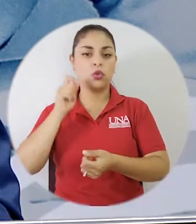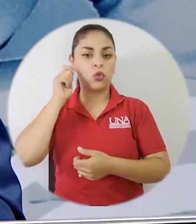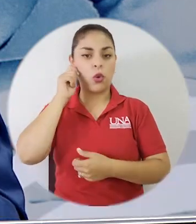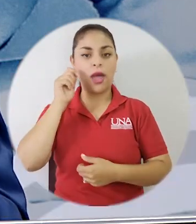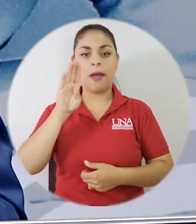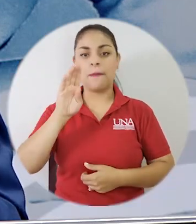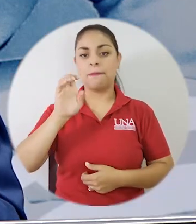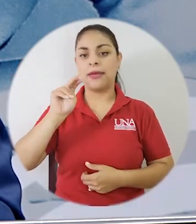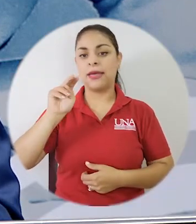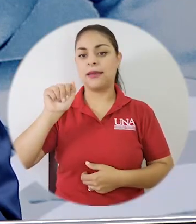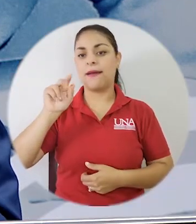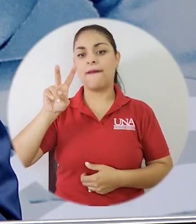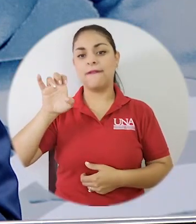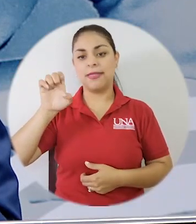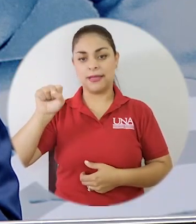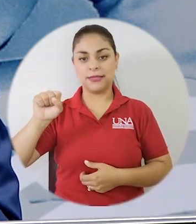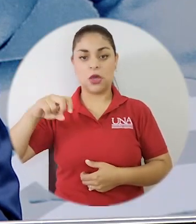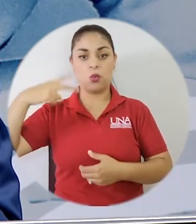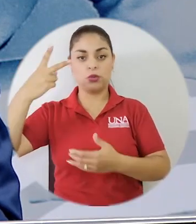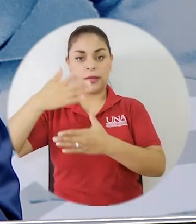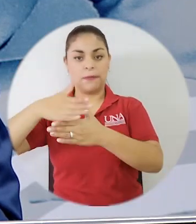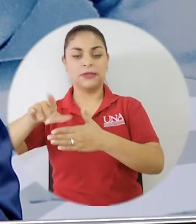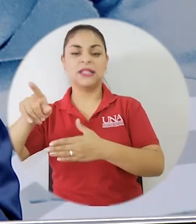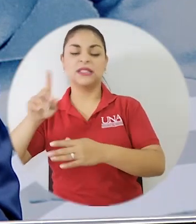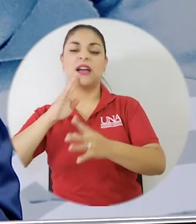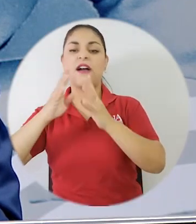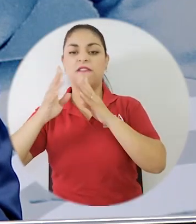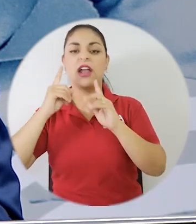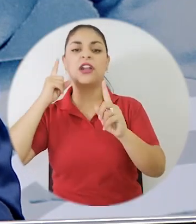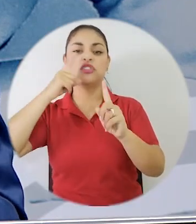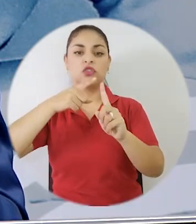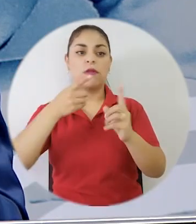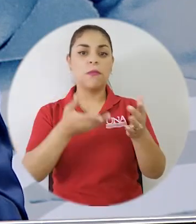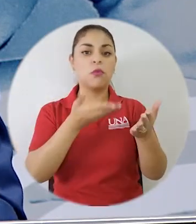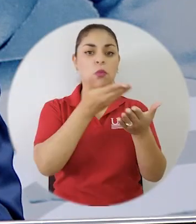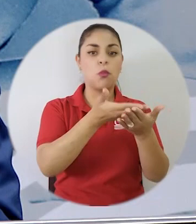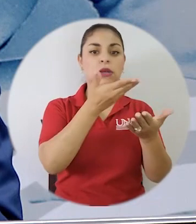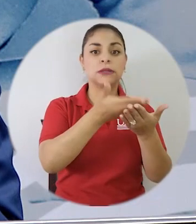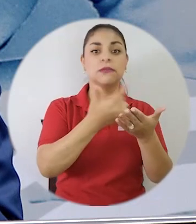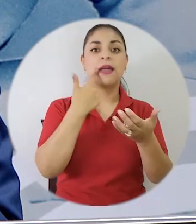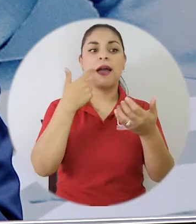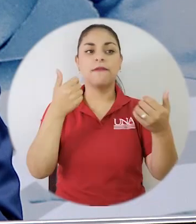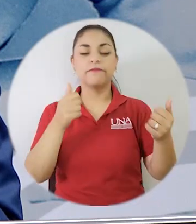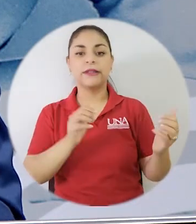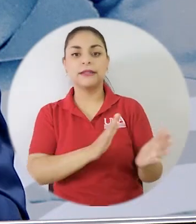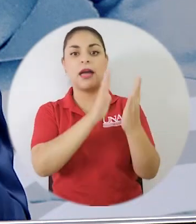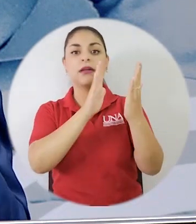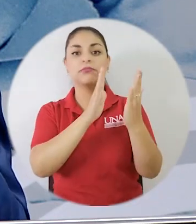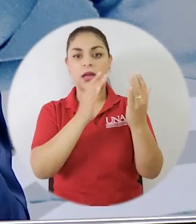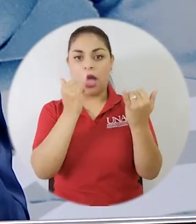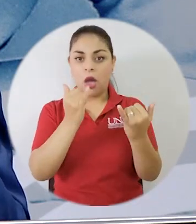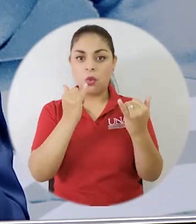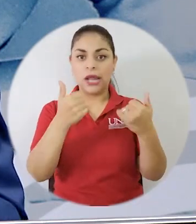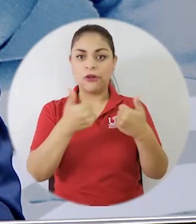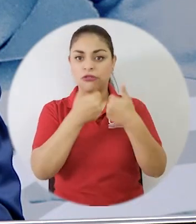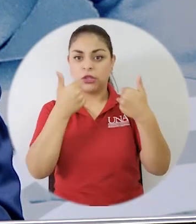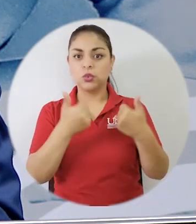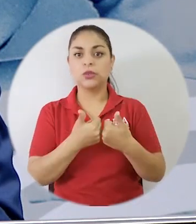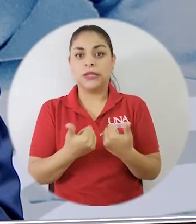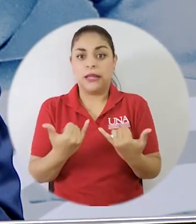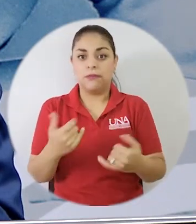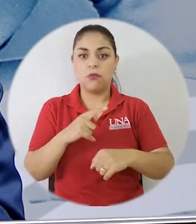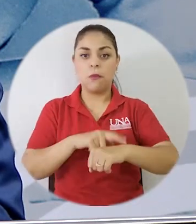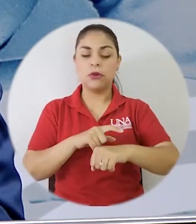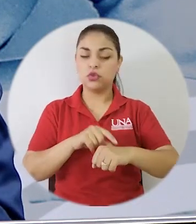los retos y de las propuestas para enfrentar los desafíos de Costa Rica en la coyuntura actual, en la coyuntura del